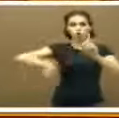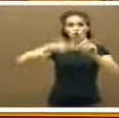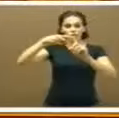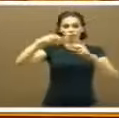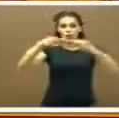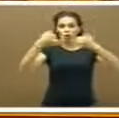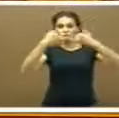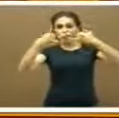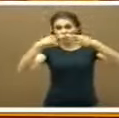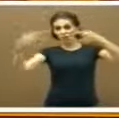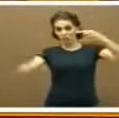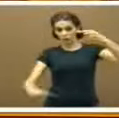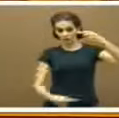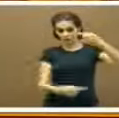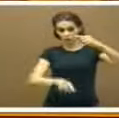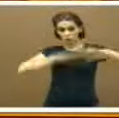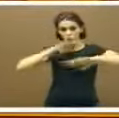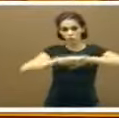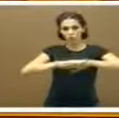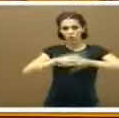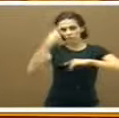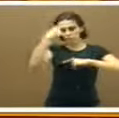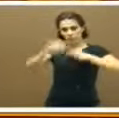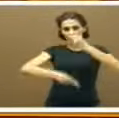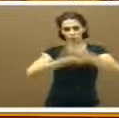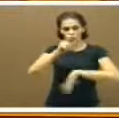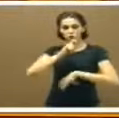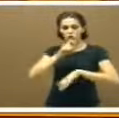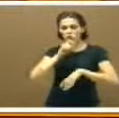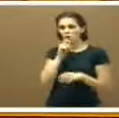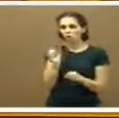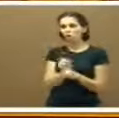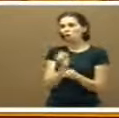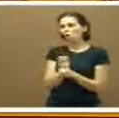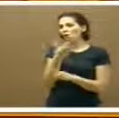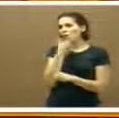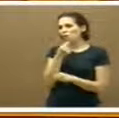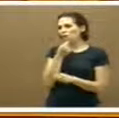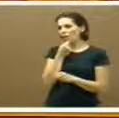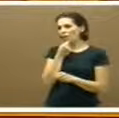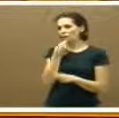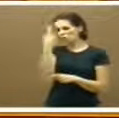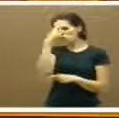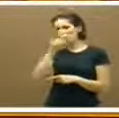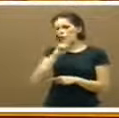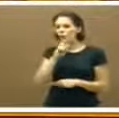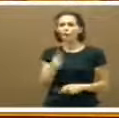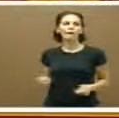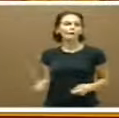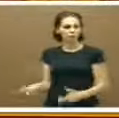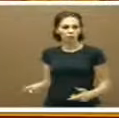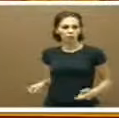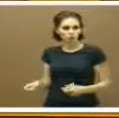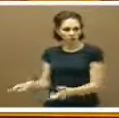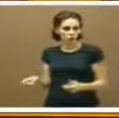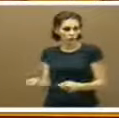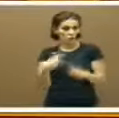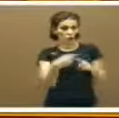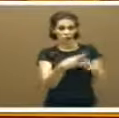trabajado por la vía del gasto, señor consejero. Por la vía fácil. Por la vía del gasto. Por la vía de recortar sobre lo